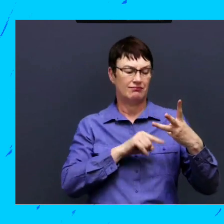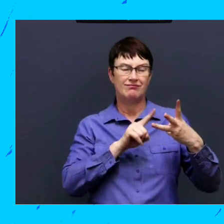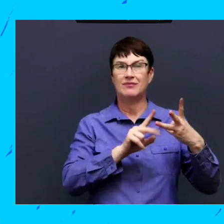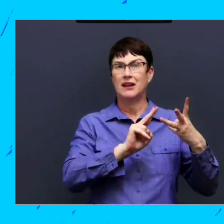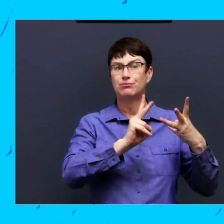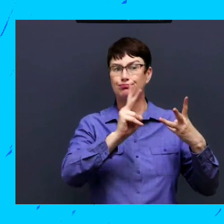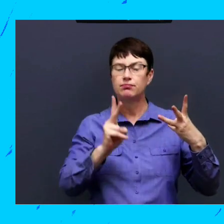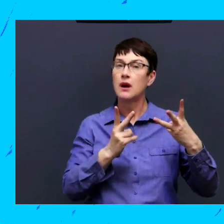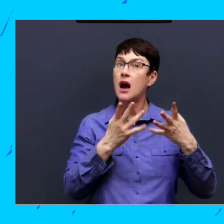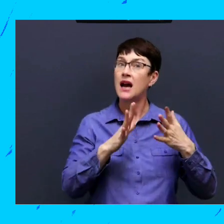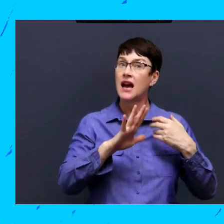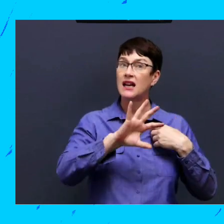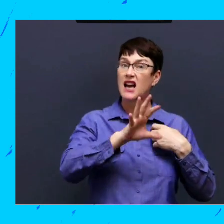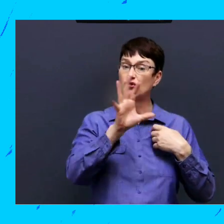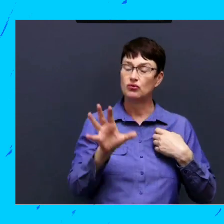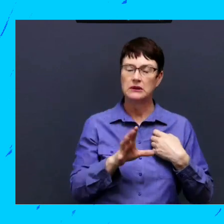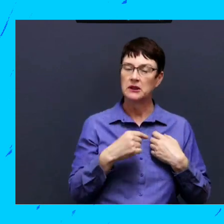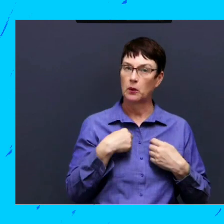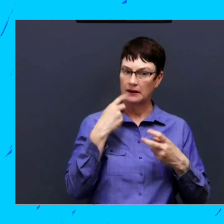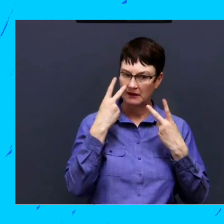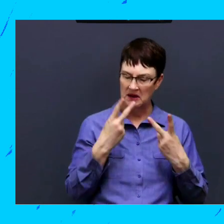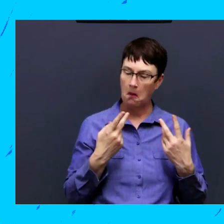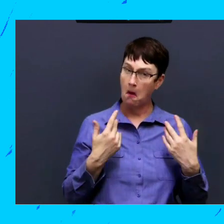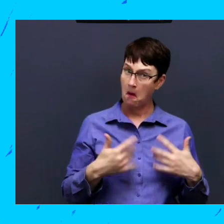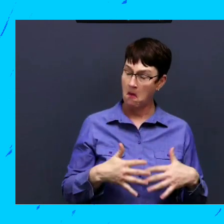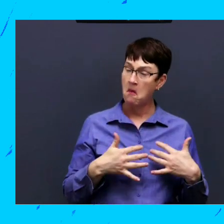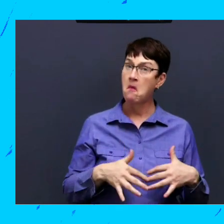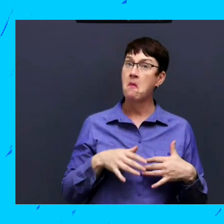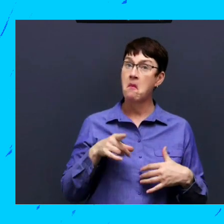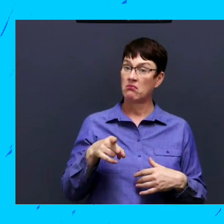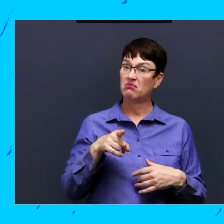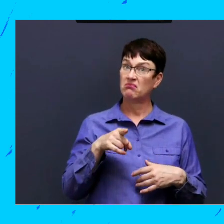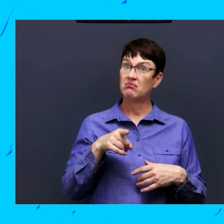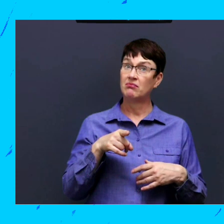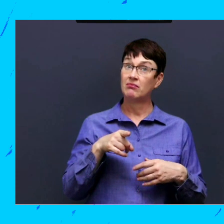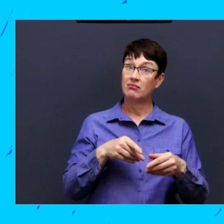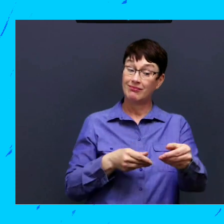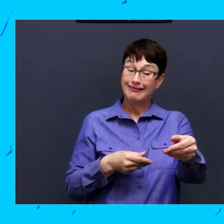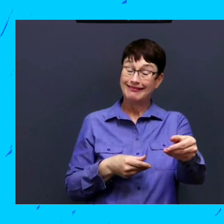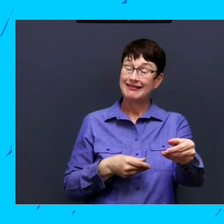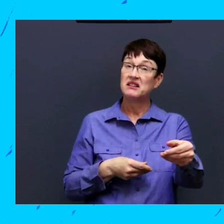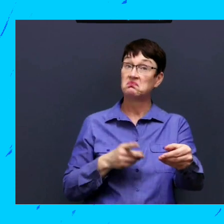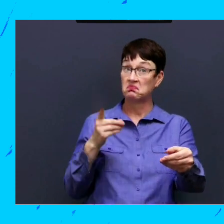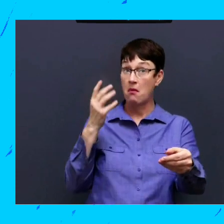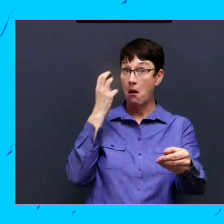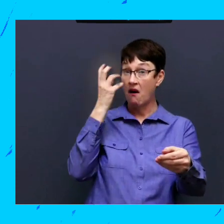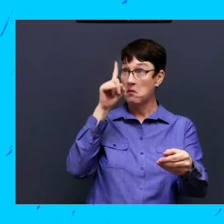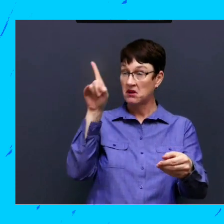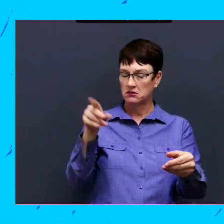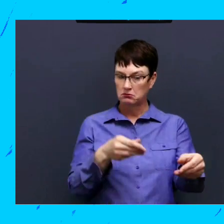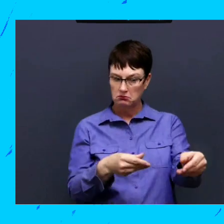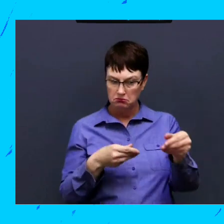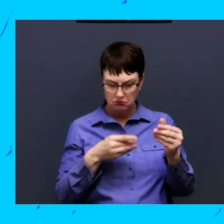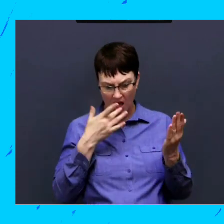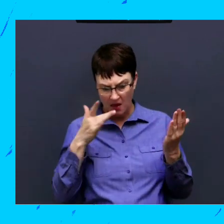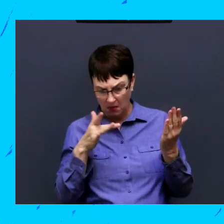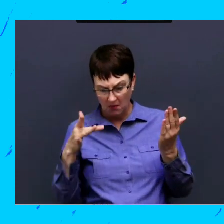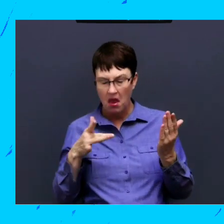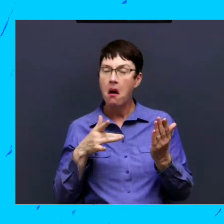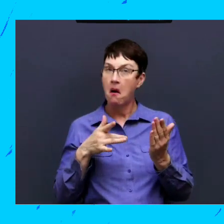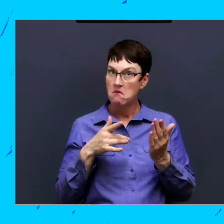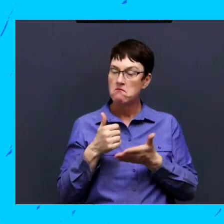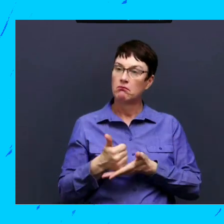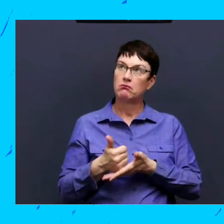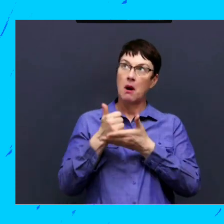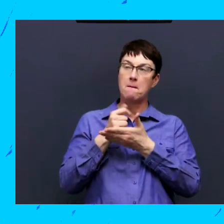Asia y también las Américas, además de otras regiones. Las directivas fue realmente una estructura